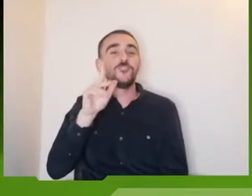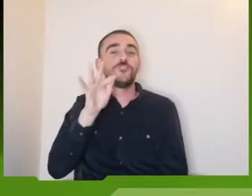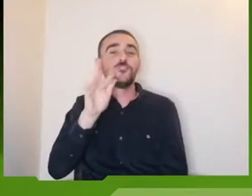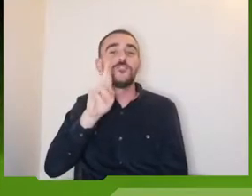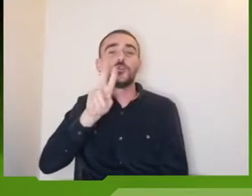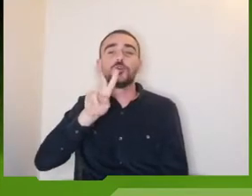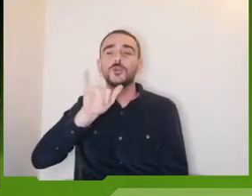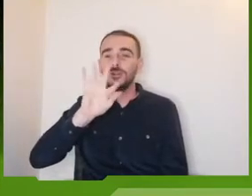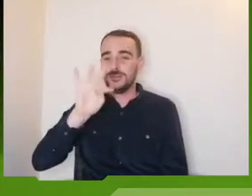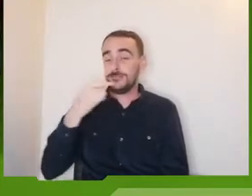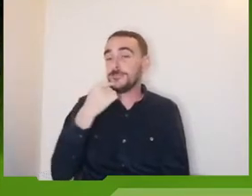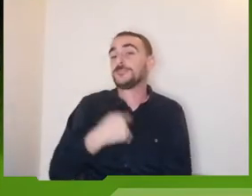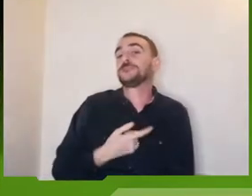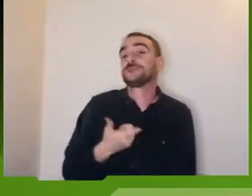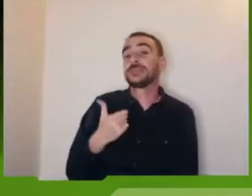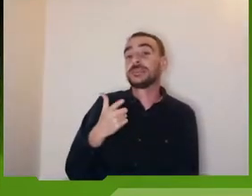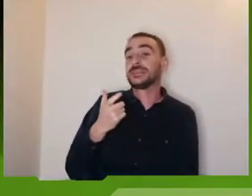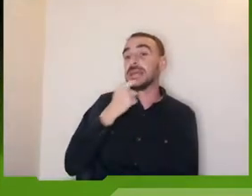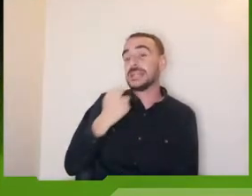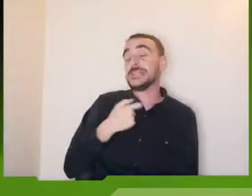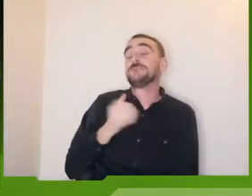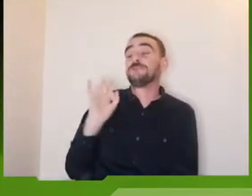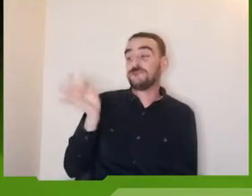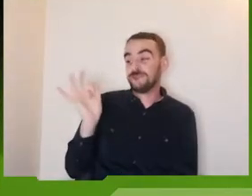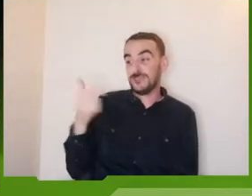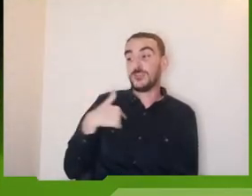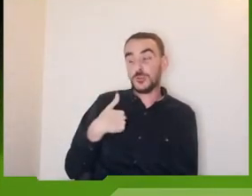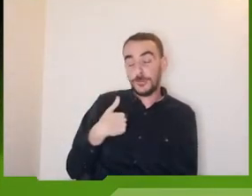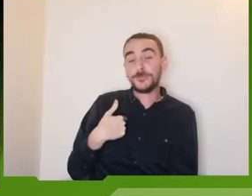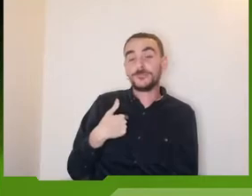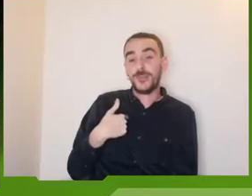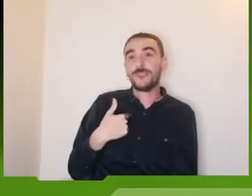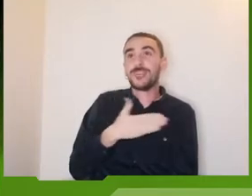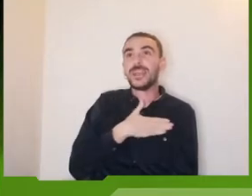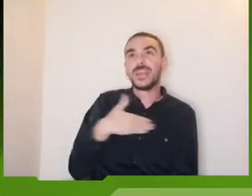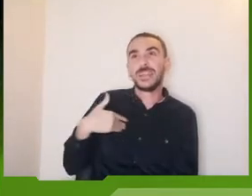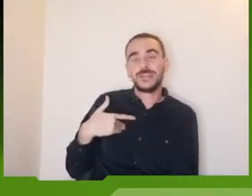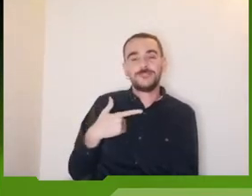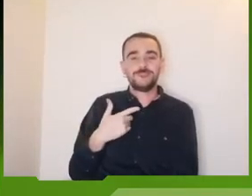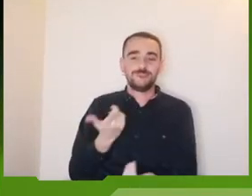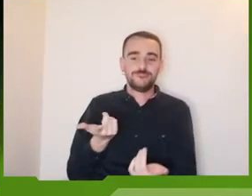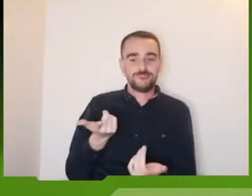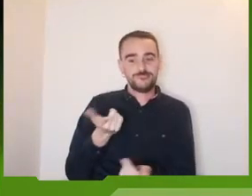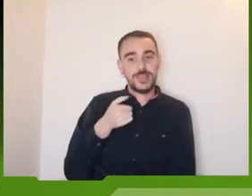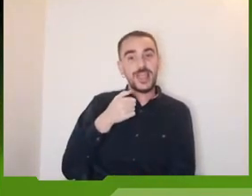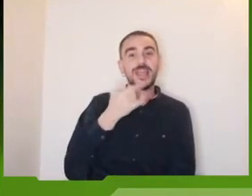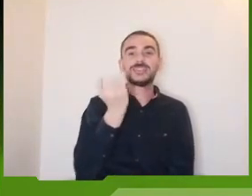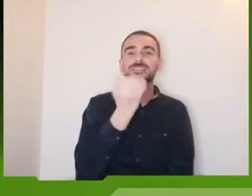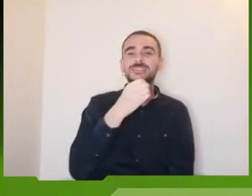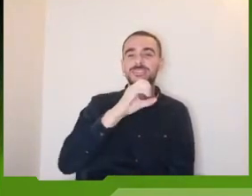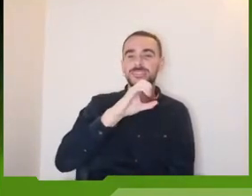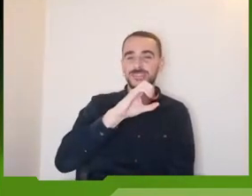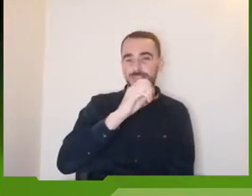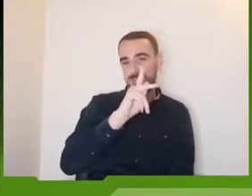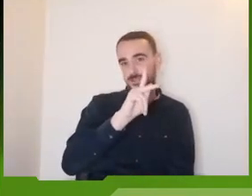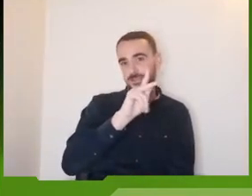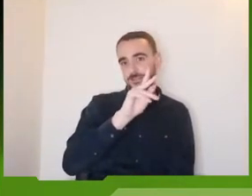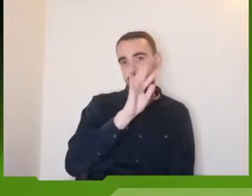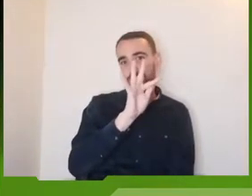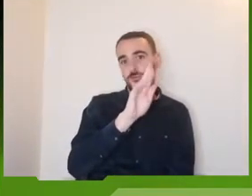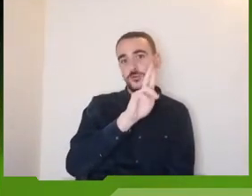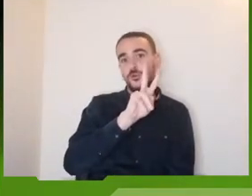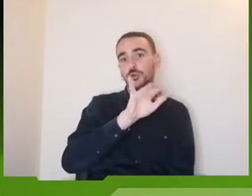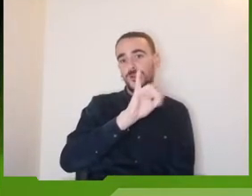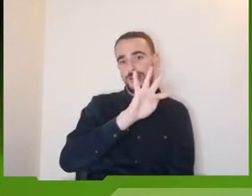porque Ah. me lo podía imaginar, pero yo quería darle una oportunidad al jackfruit, que es como más